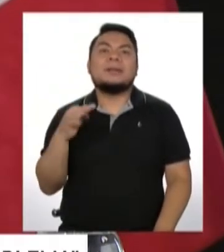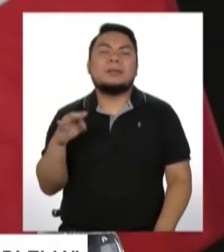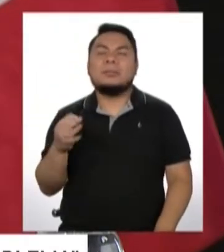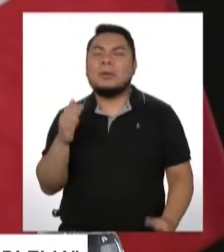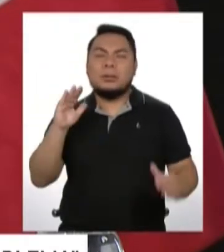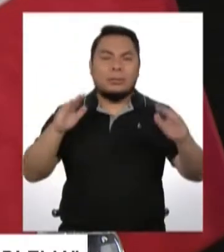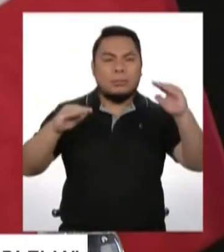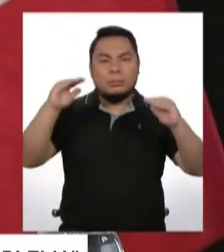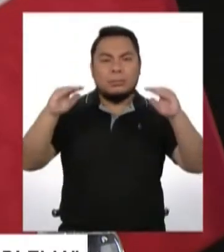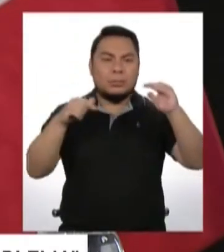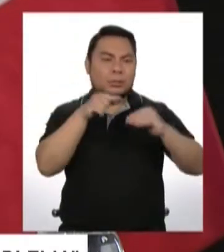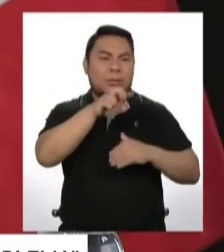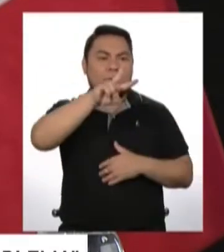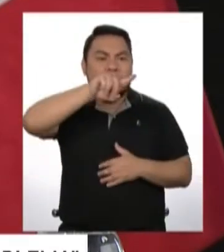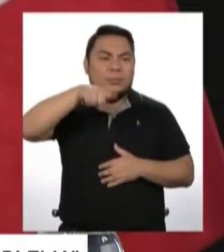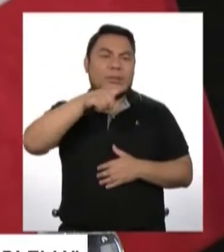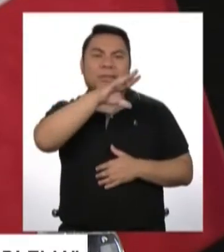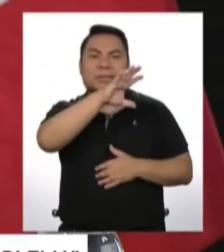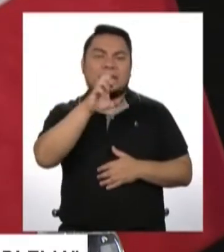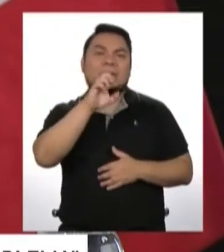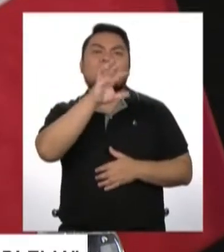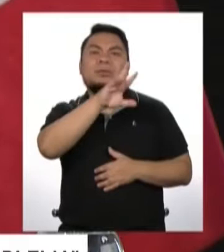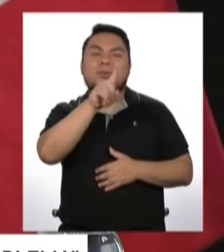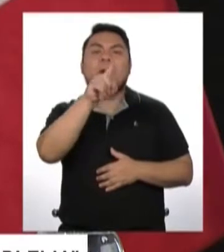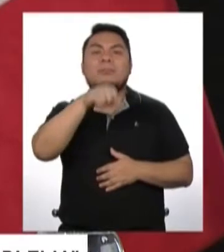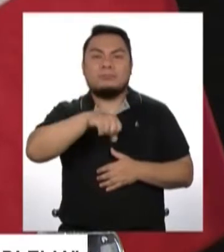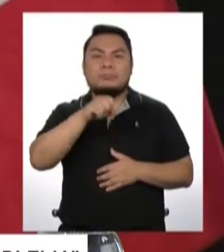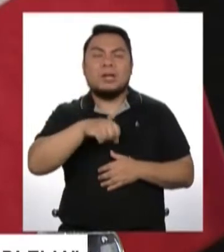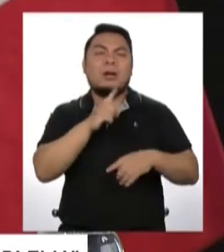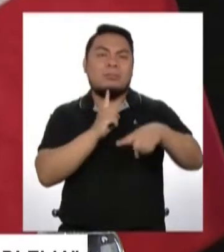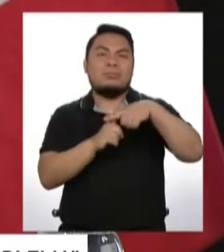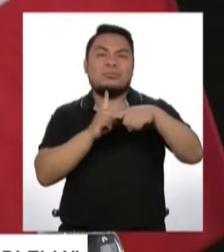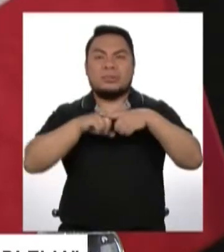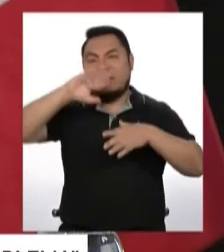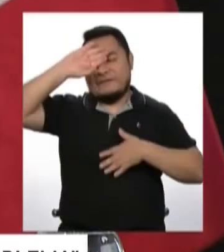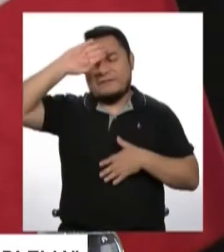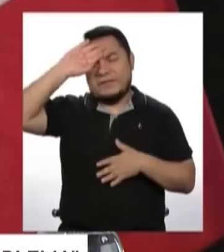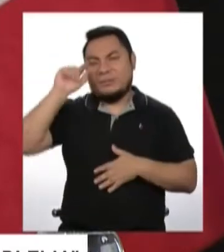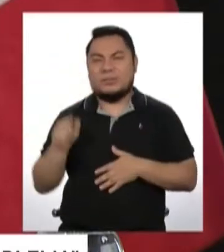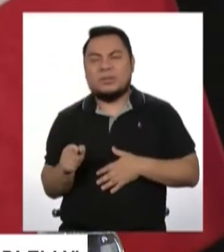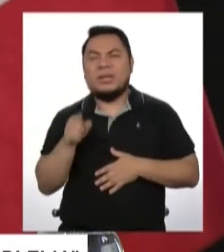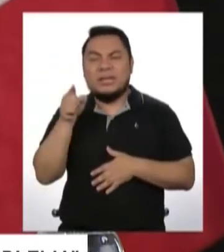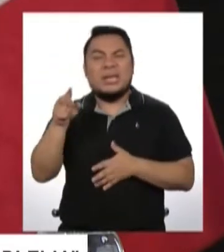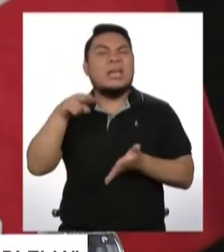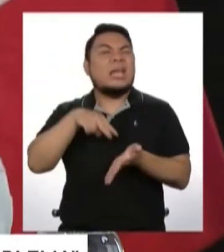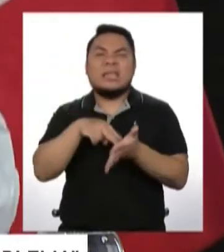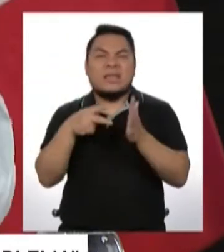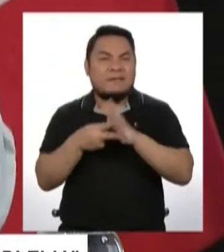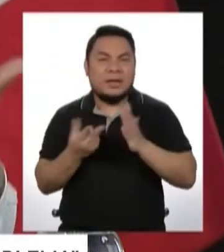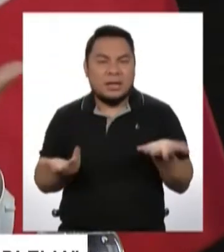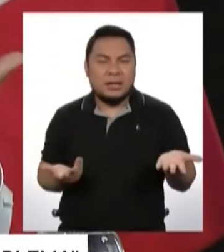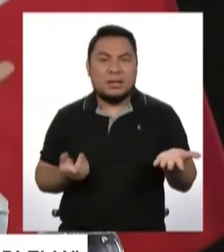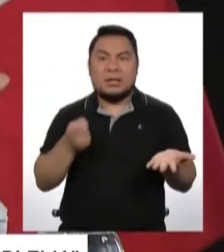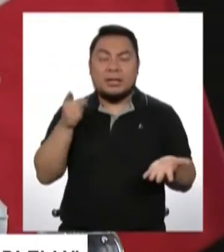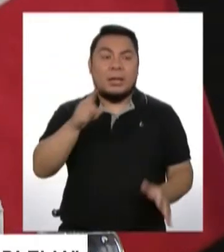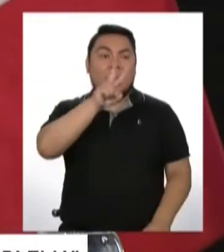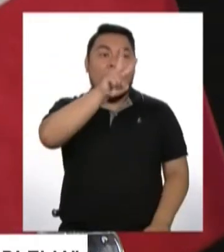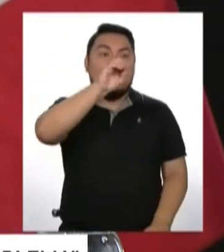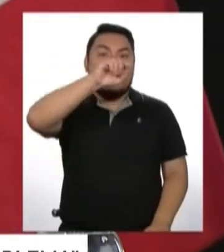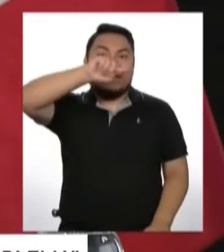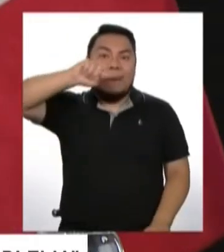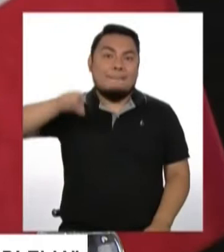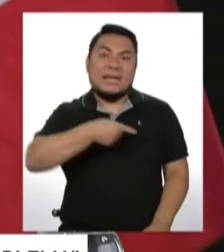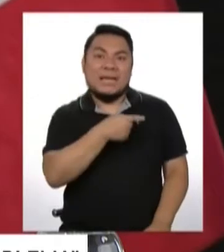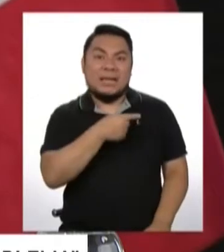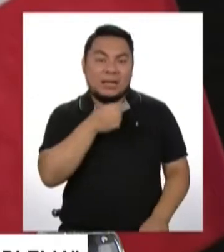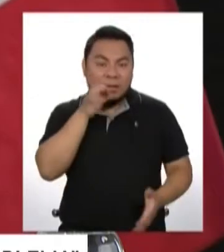referencia, 2.561 positivos, lo que quiere decir que de las 20.000 muestras es